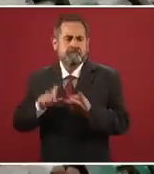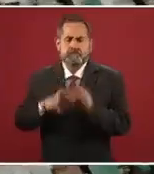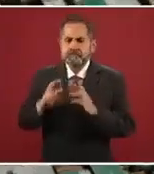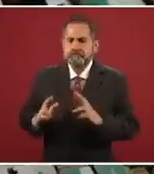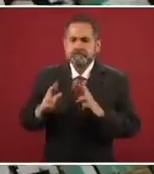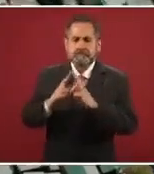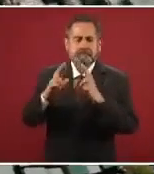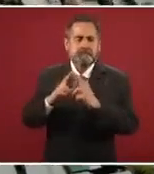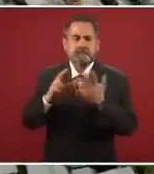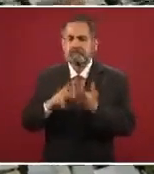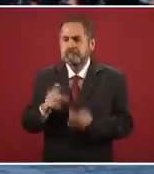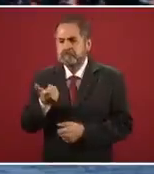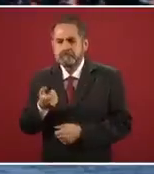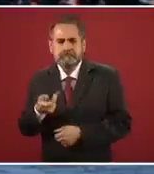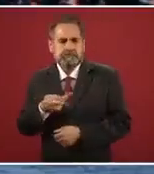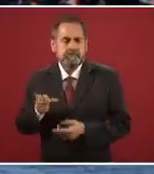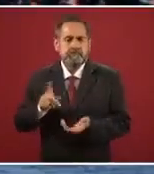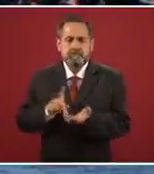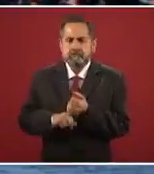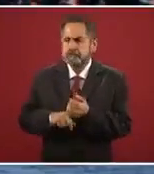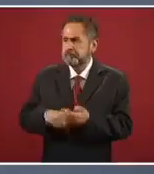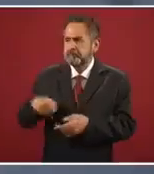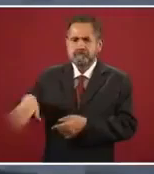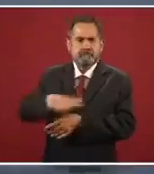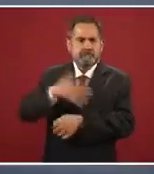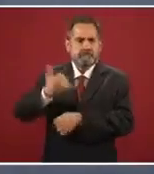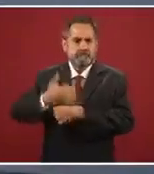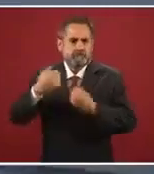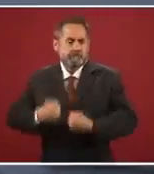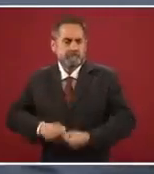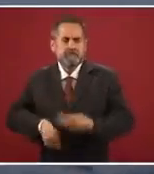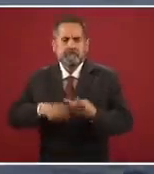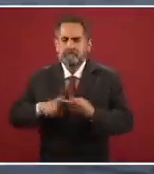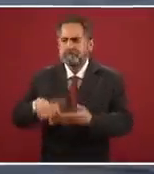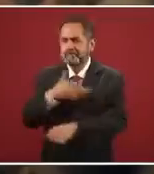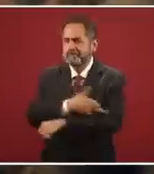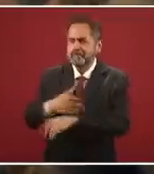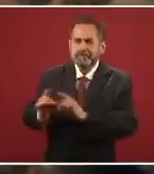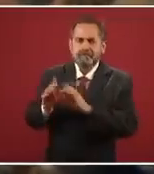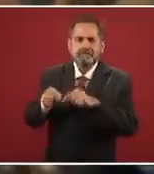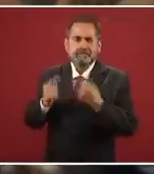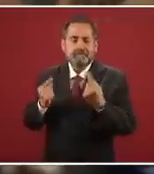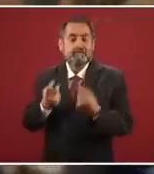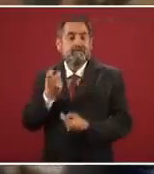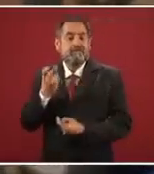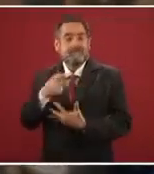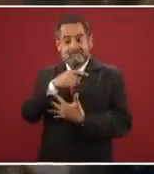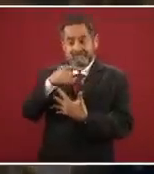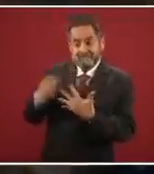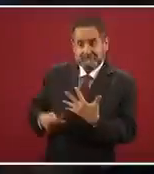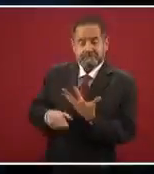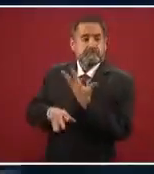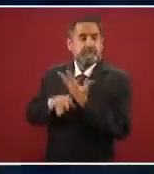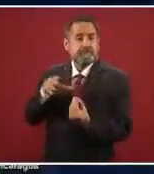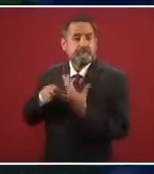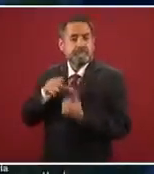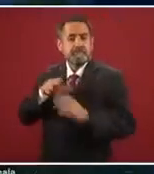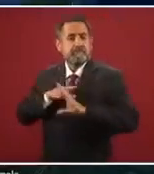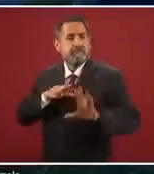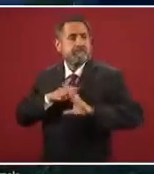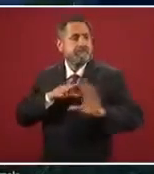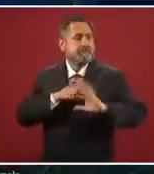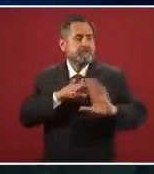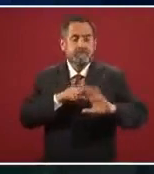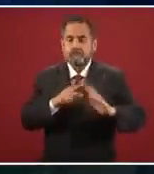religiosos, socioeconómicos, de inseguridad, familiares y por catástrofes naturales. México es un país de